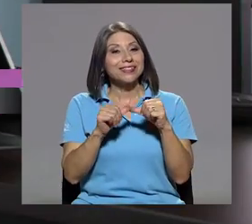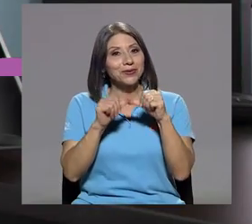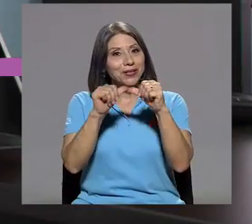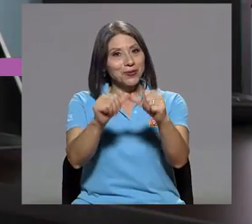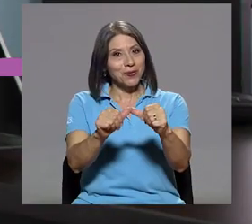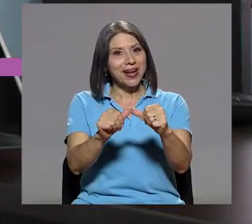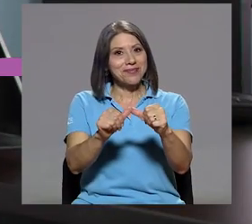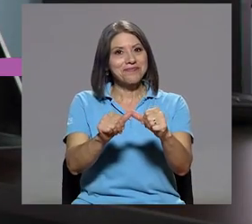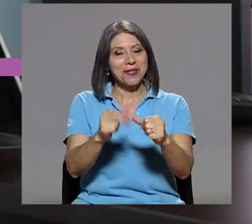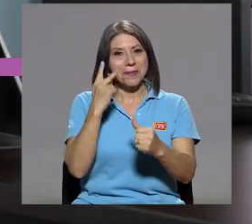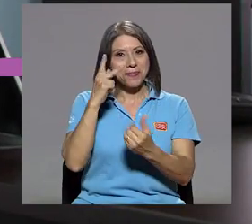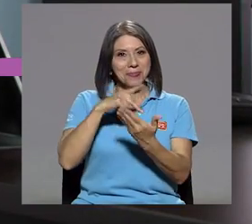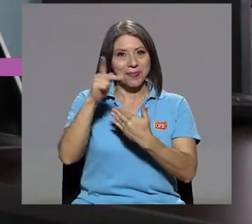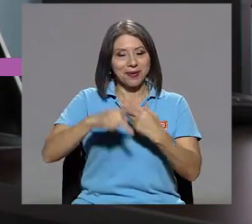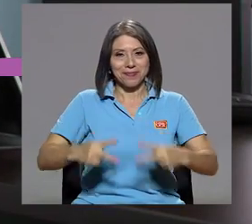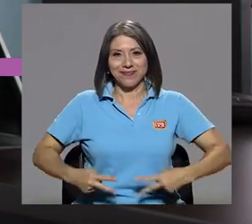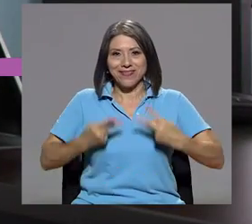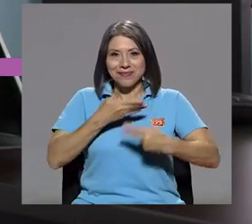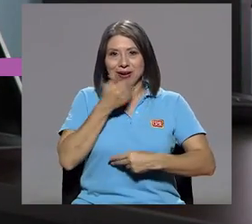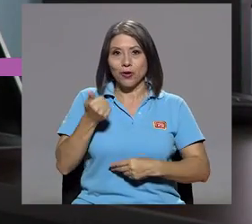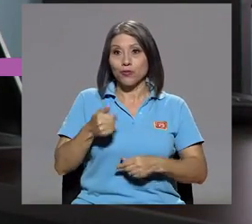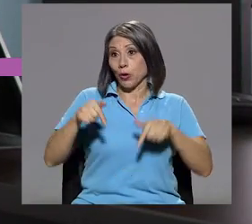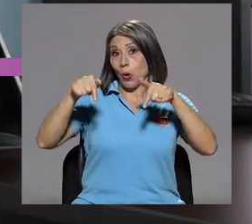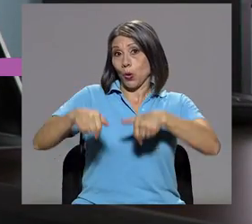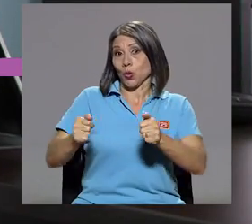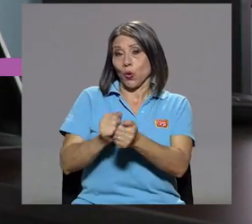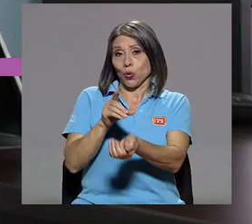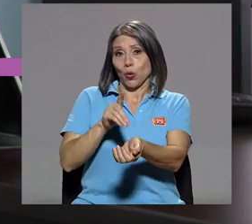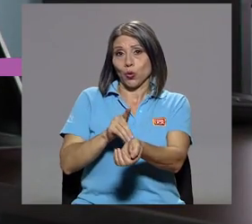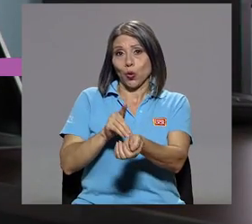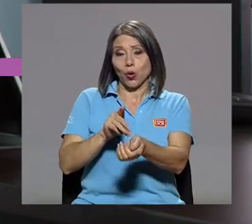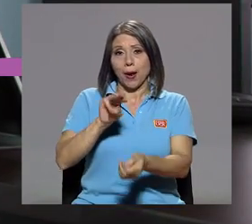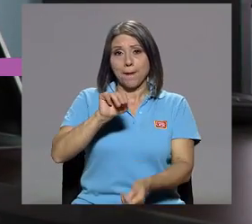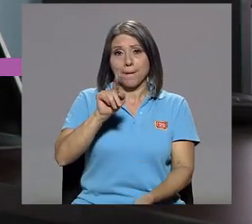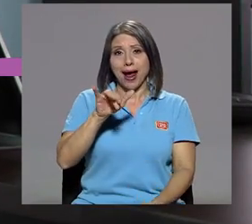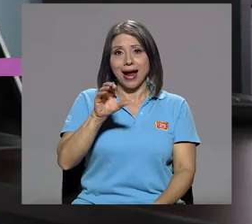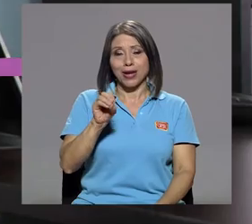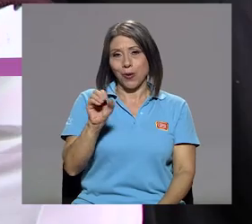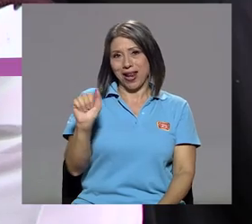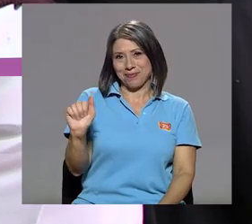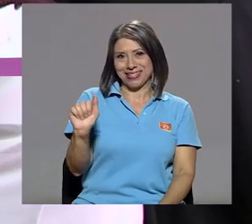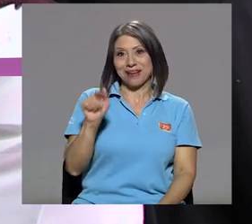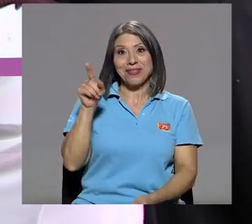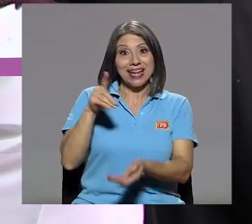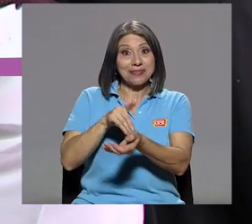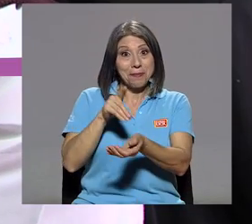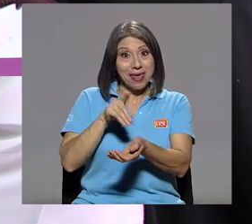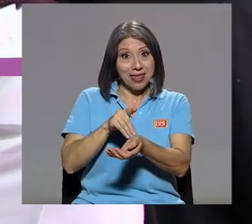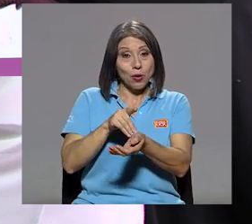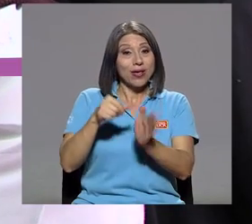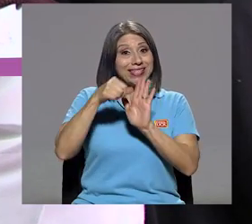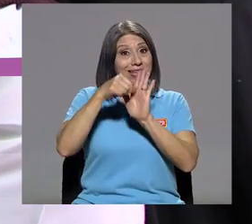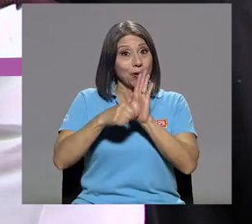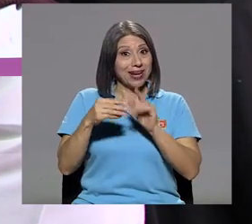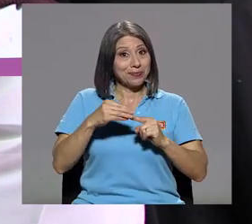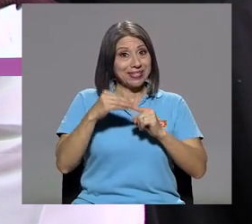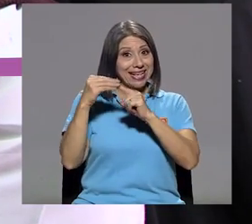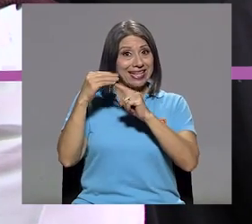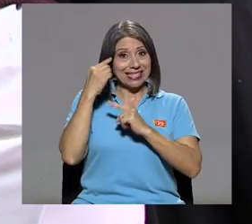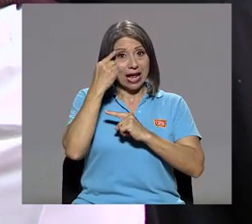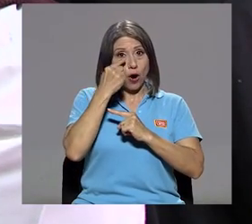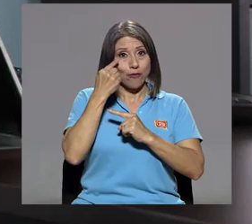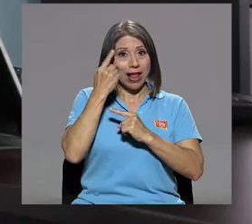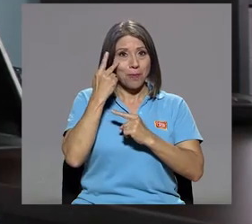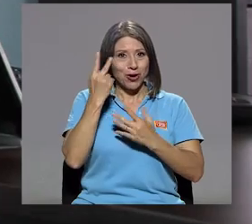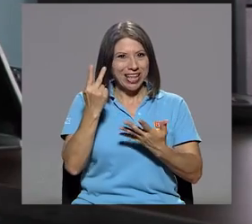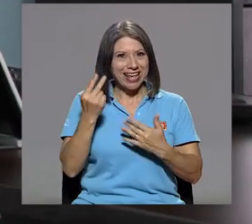Gracias por continuar en Sintonía de Vivir Mejor. Estamos hoy con el doctor Mario Alpizar. Él es médico y cirujano especialista en